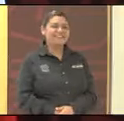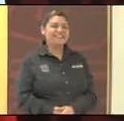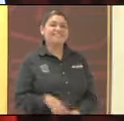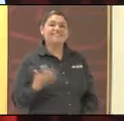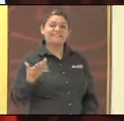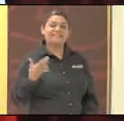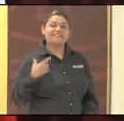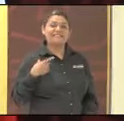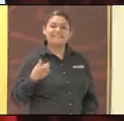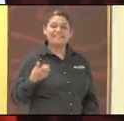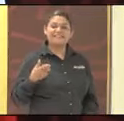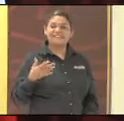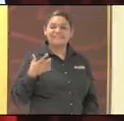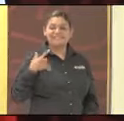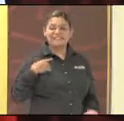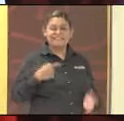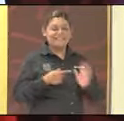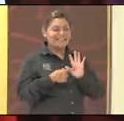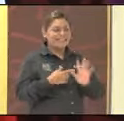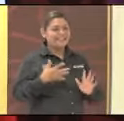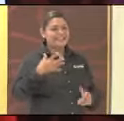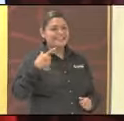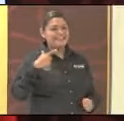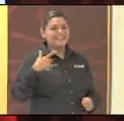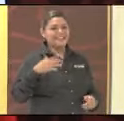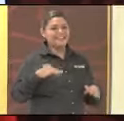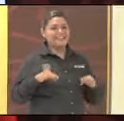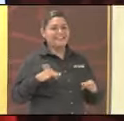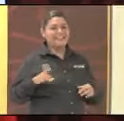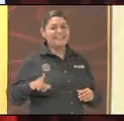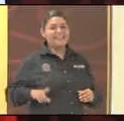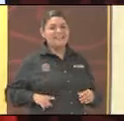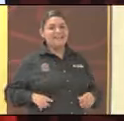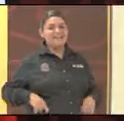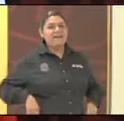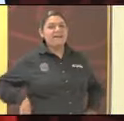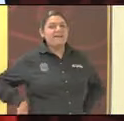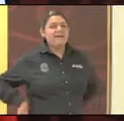No, ahí tengo una imagen de unos ahí, servidores públicos, en el que estábamos